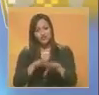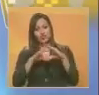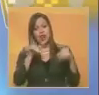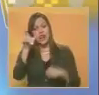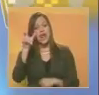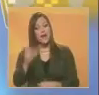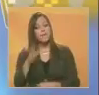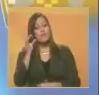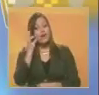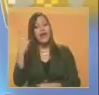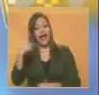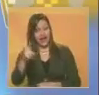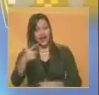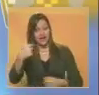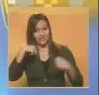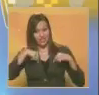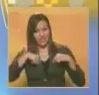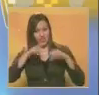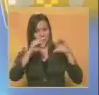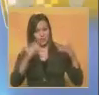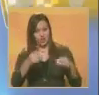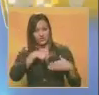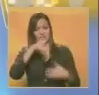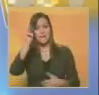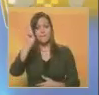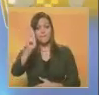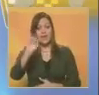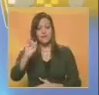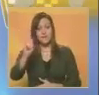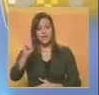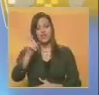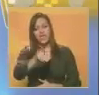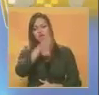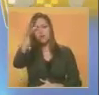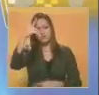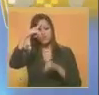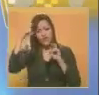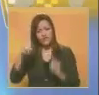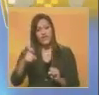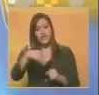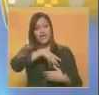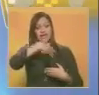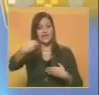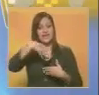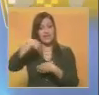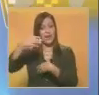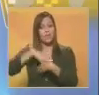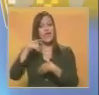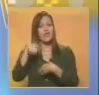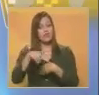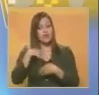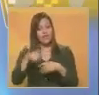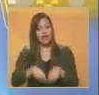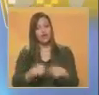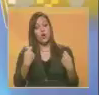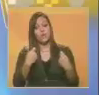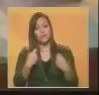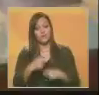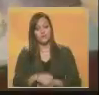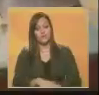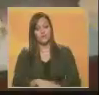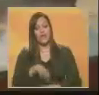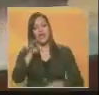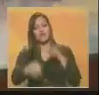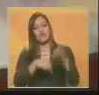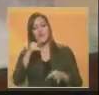portadoras de las prótesis mamarias pip a que acudan con un especialista a retirá selas pues corren el riesgo de que les exploten el